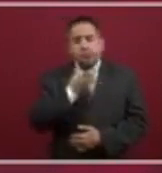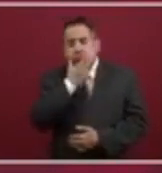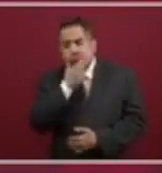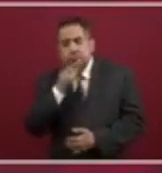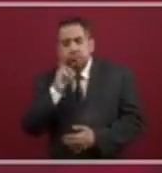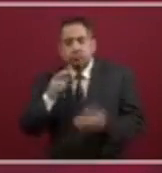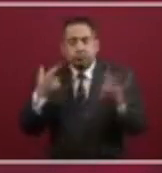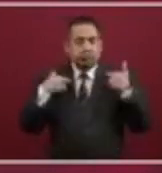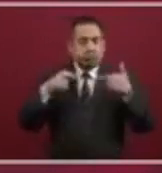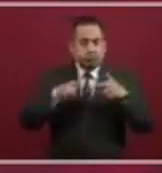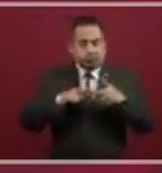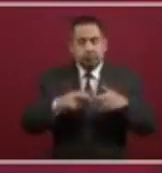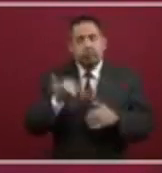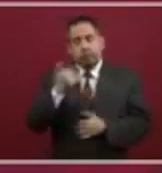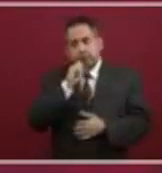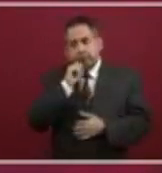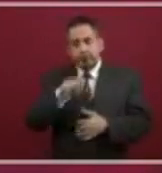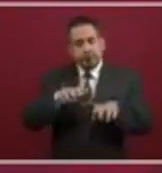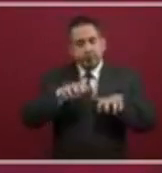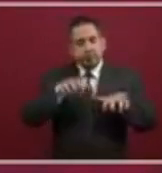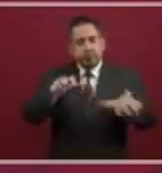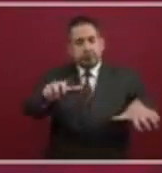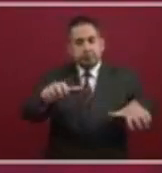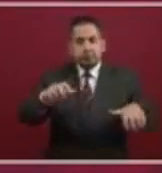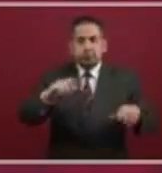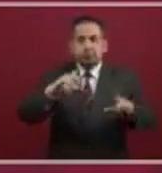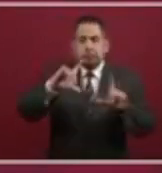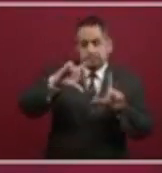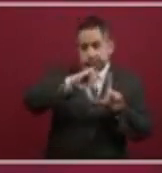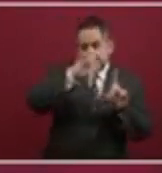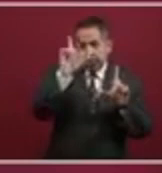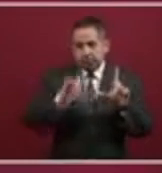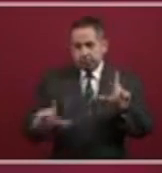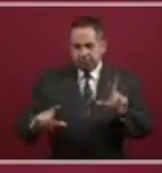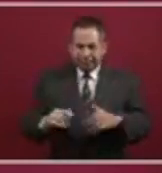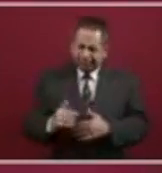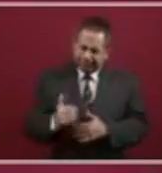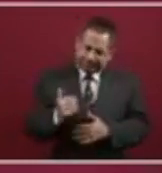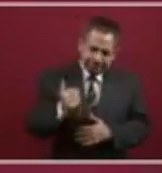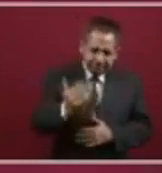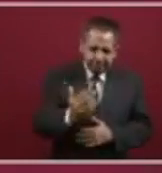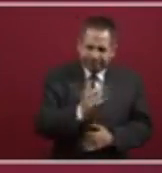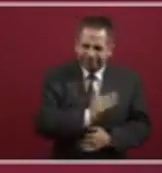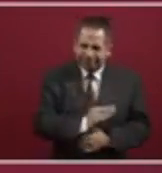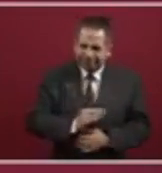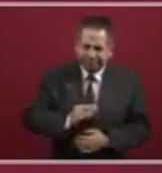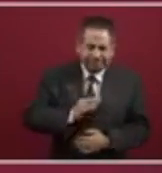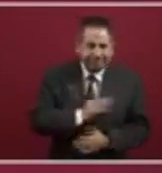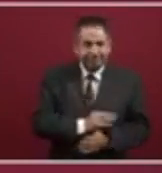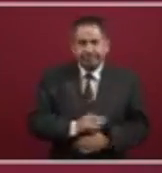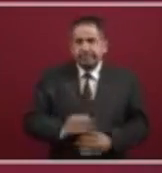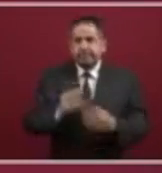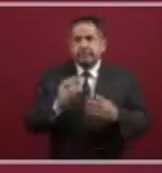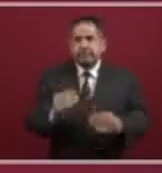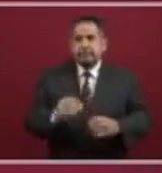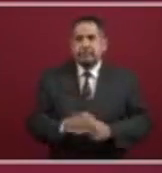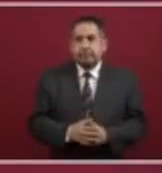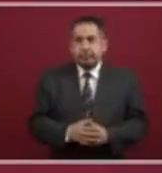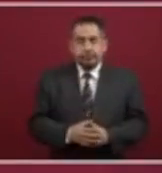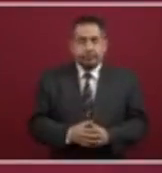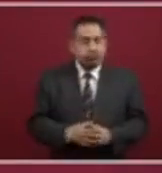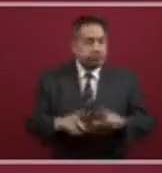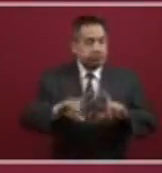nos están viendo o escuchando en todo el país, muchas felicidades. El Magisterio Nacional